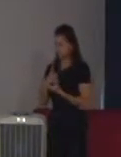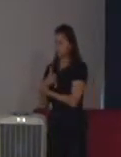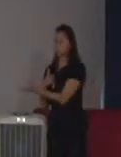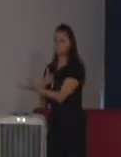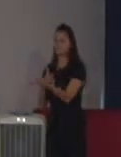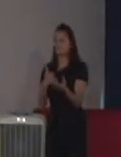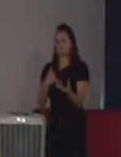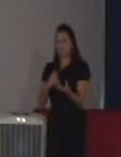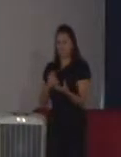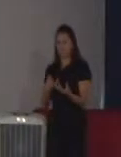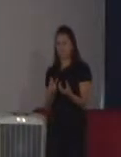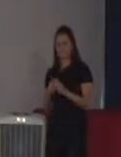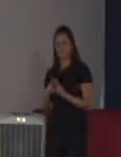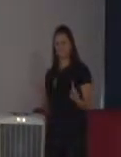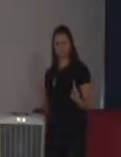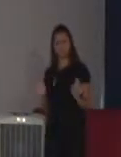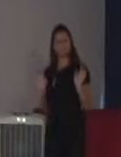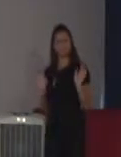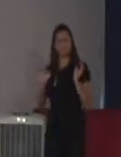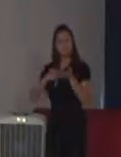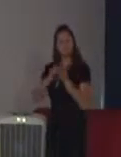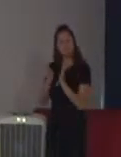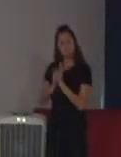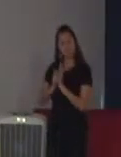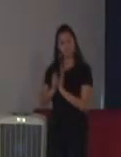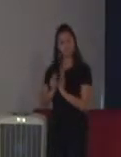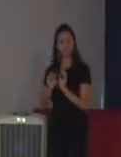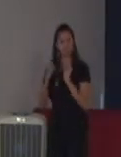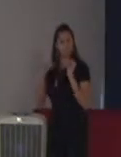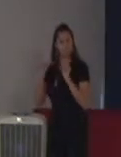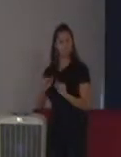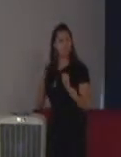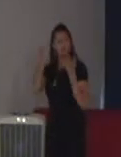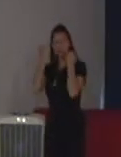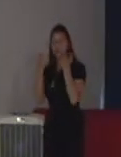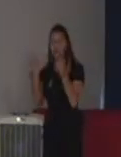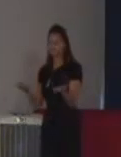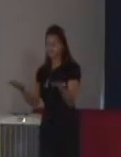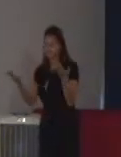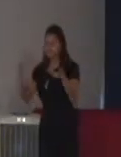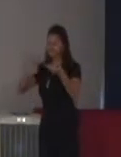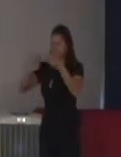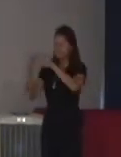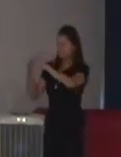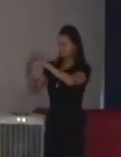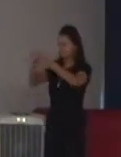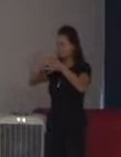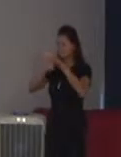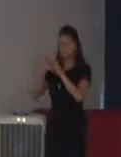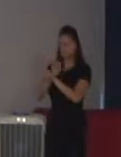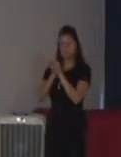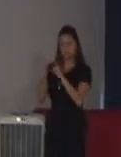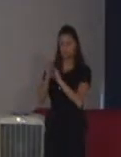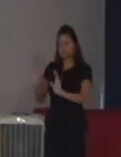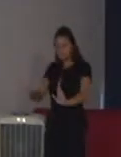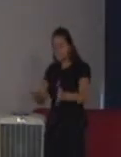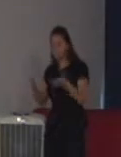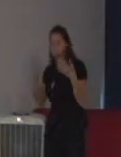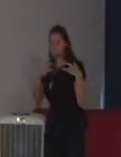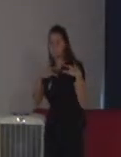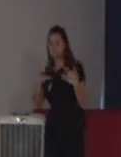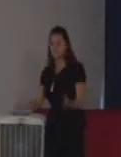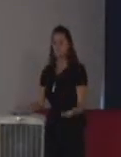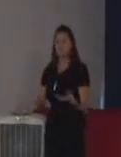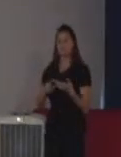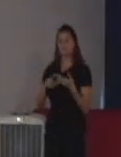elemento fundamental para nosotros. Nosotros podemos generar reconstrucción de tejido social, generación de solidaridad,